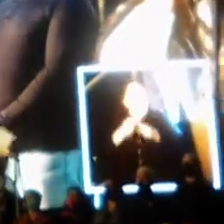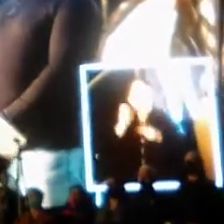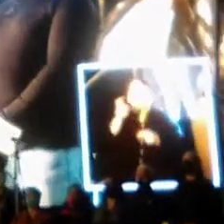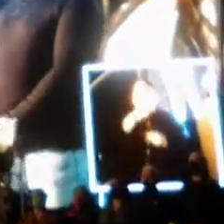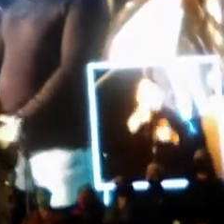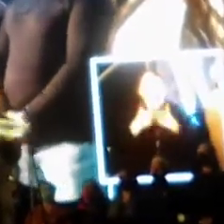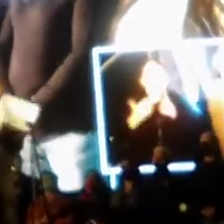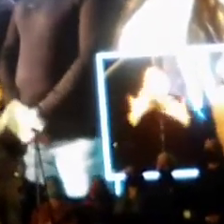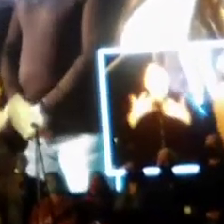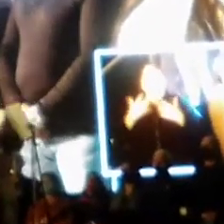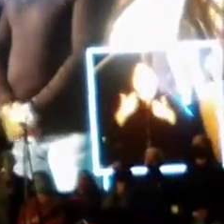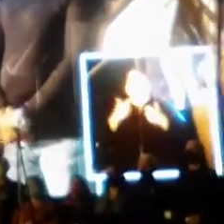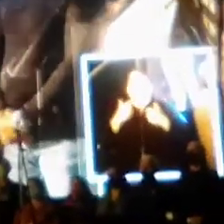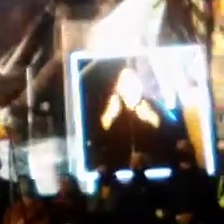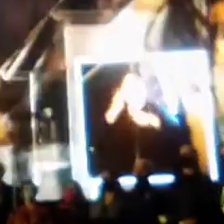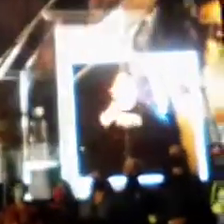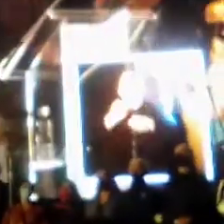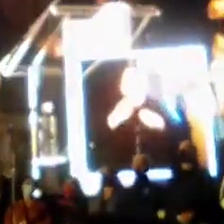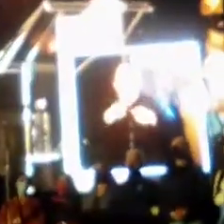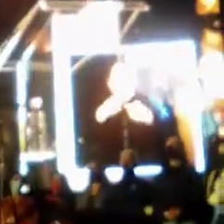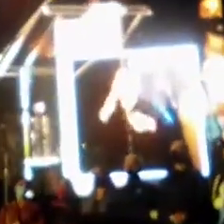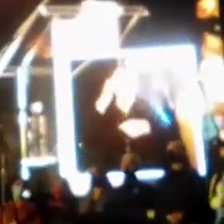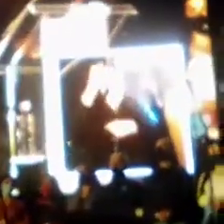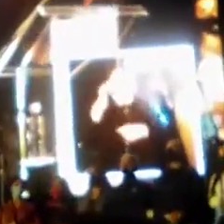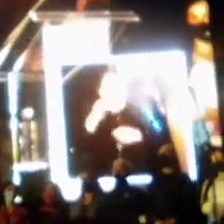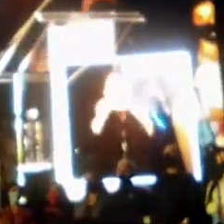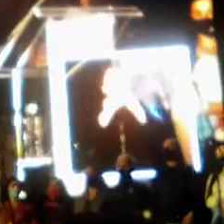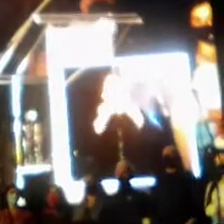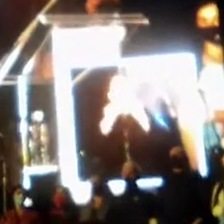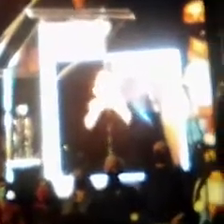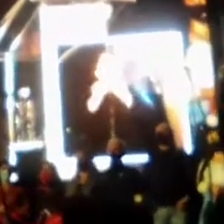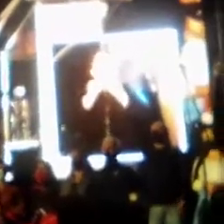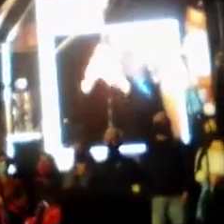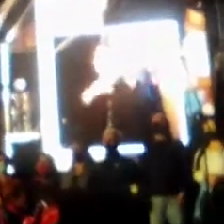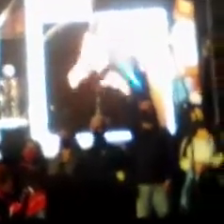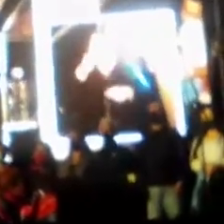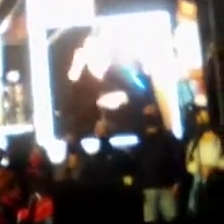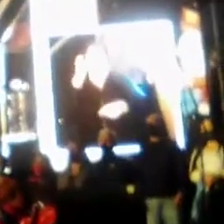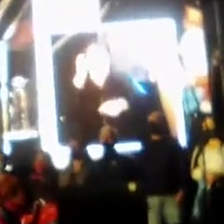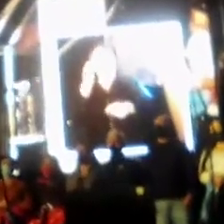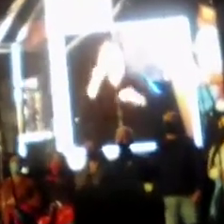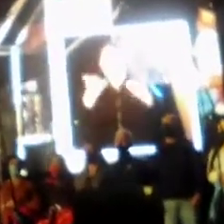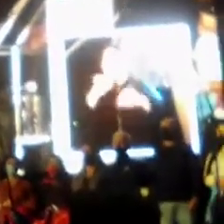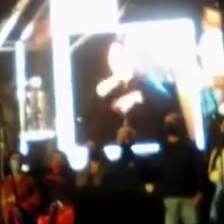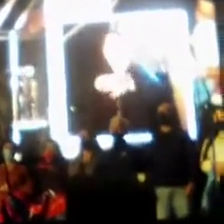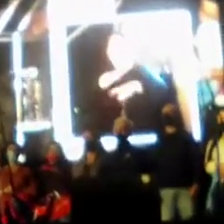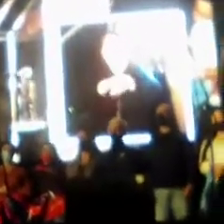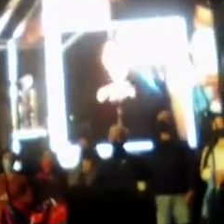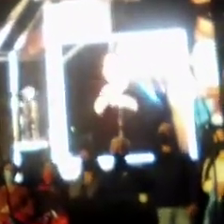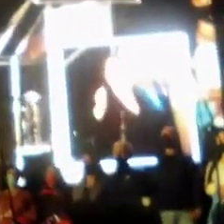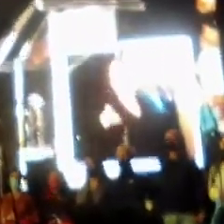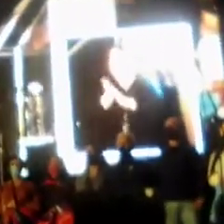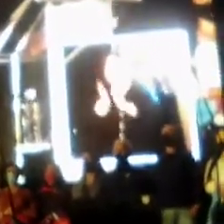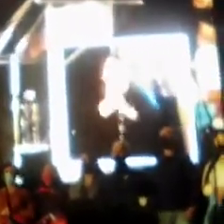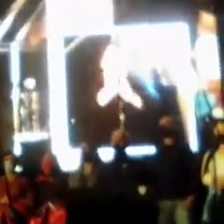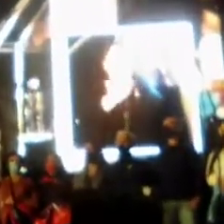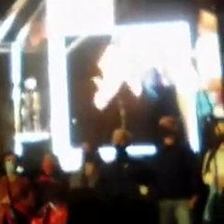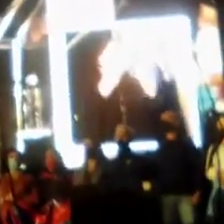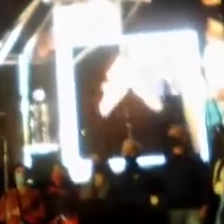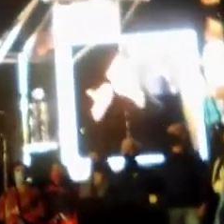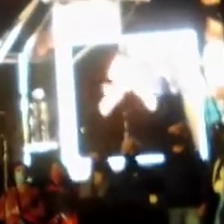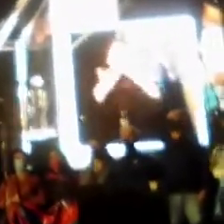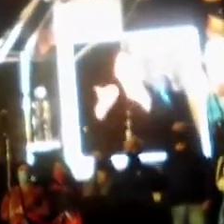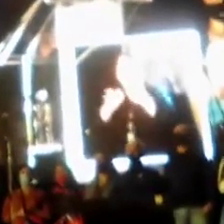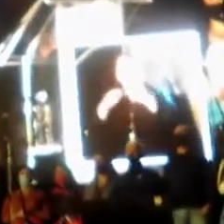decide dirigir su destino. Compañeras y compañeros, ciudadanas y ciudadanos, es tiempo de caminar, de salir, de dialogar,